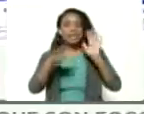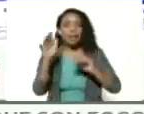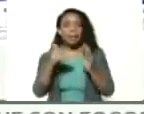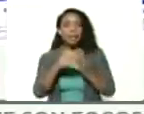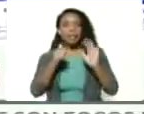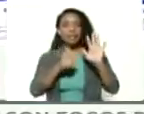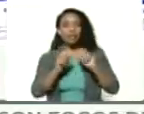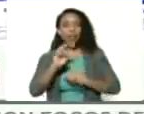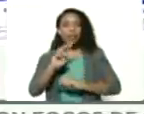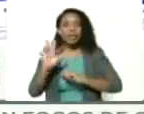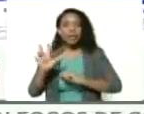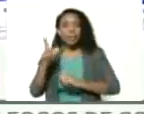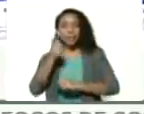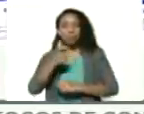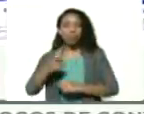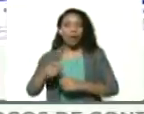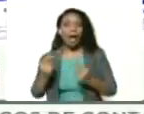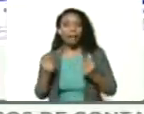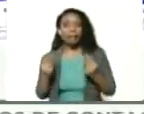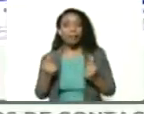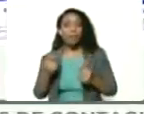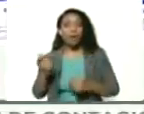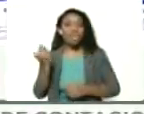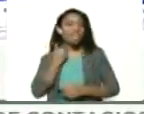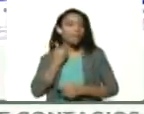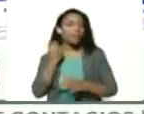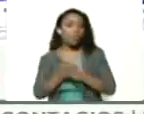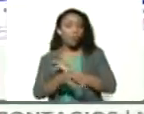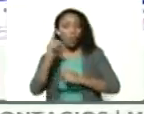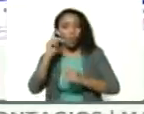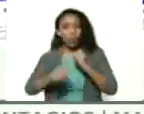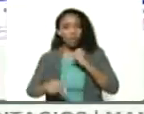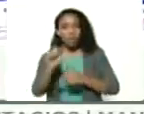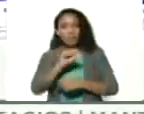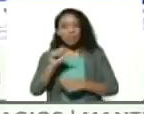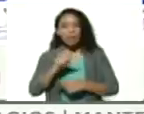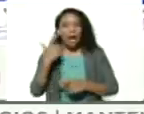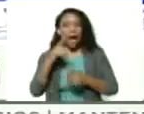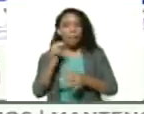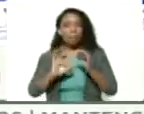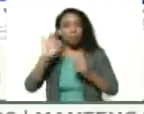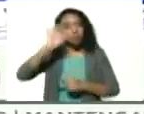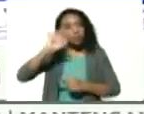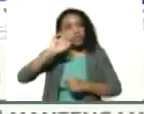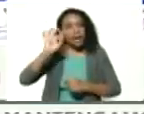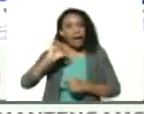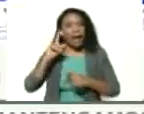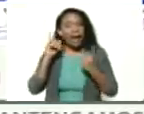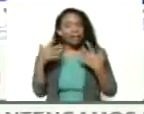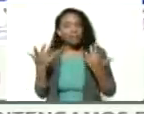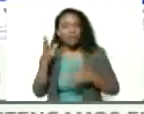15.623 casos activos. En la última semana hemos mantenido un promedio, en promedio